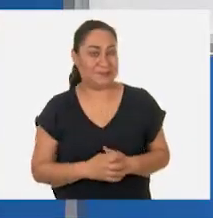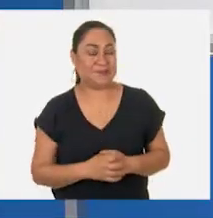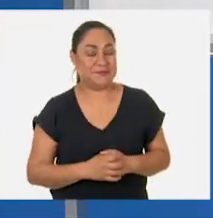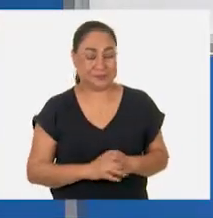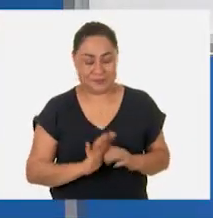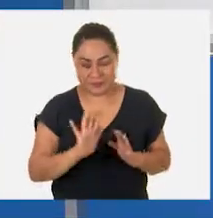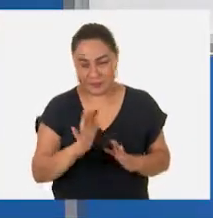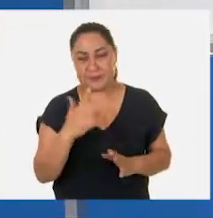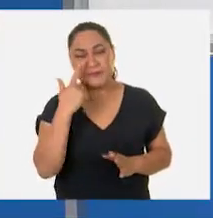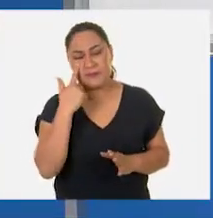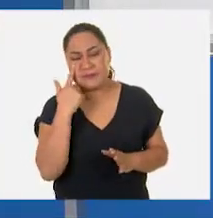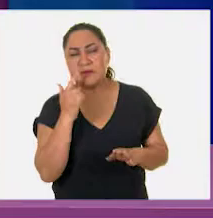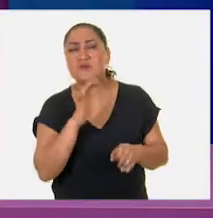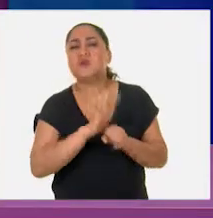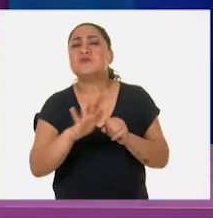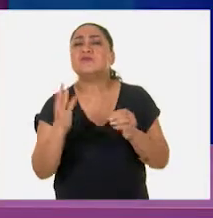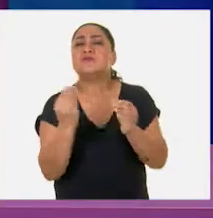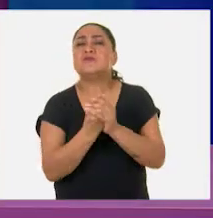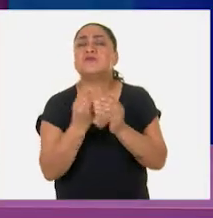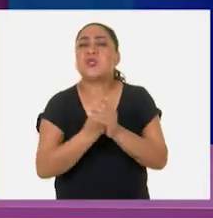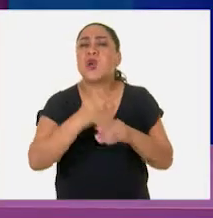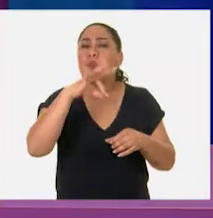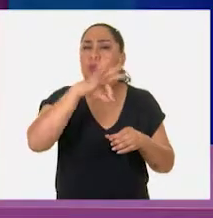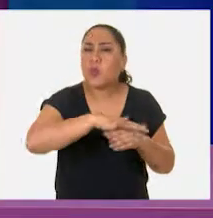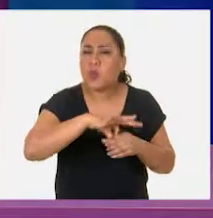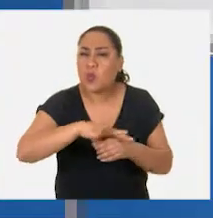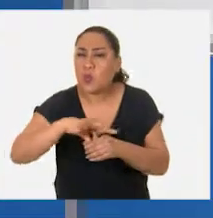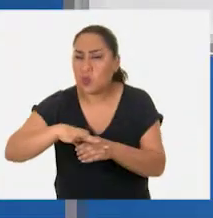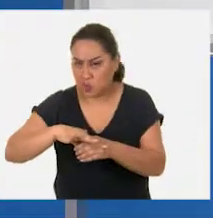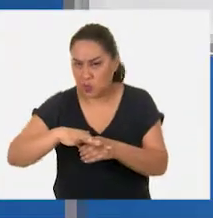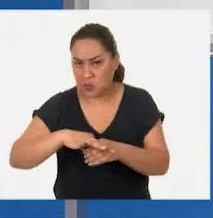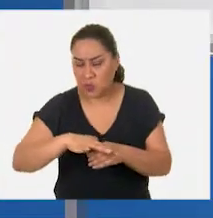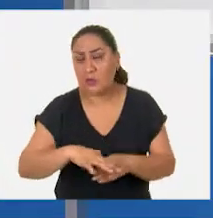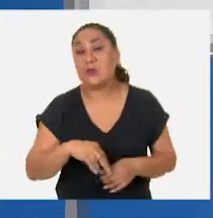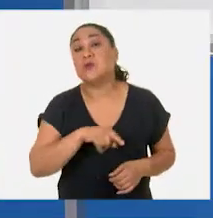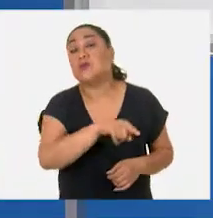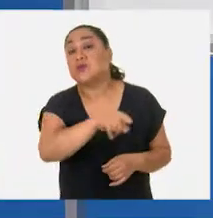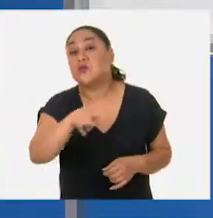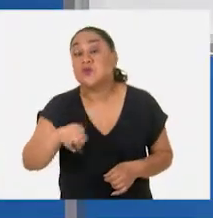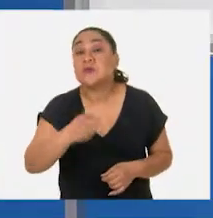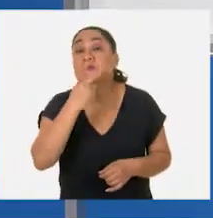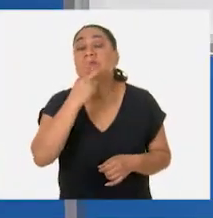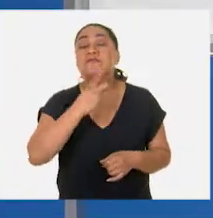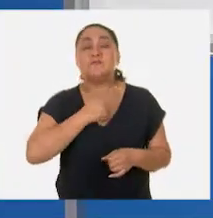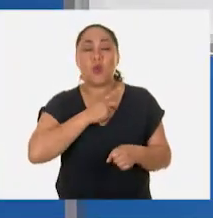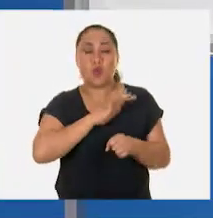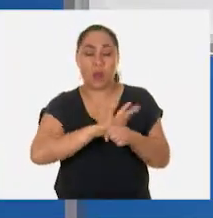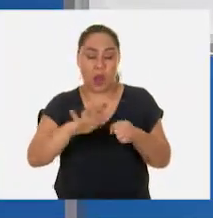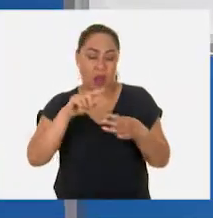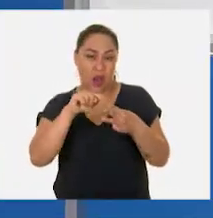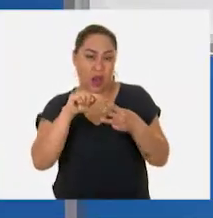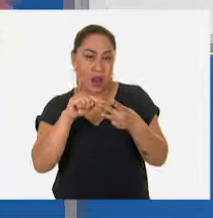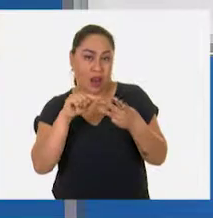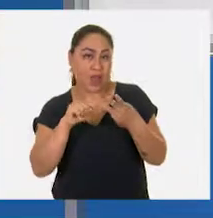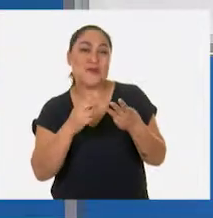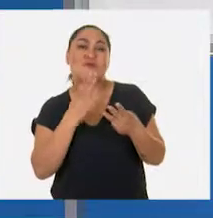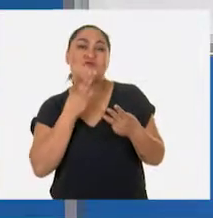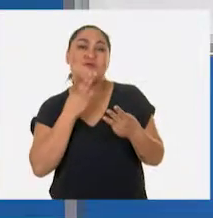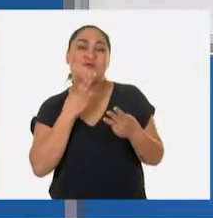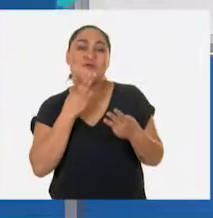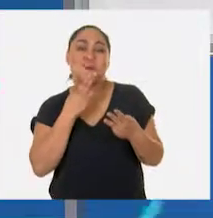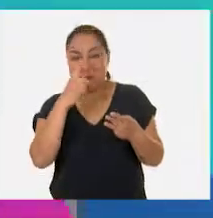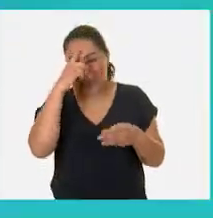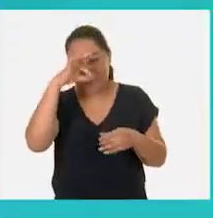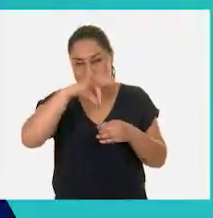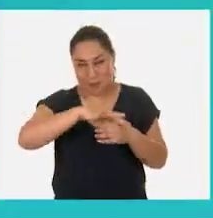Vamos a ver los tipos de votación y el resultado de esa votación. Y ustedes me dirán cuál de las tres fue la que se aplicó en este caso de nuestra